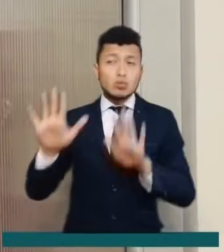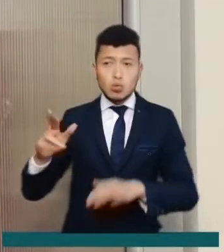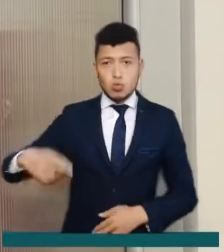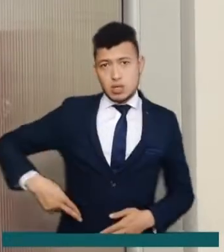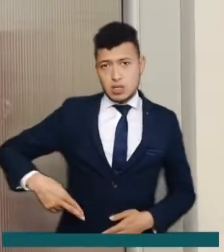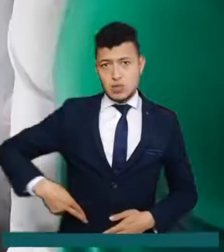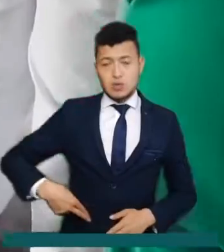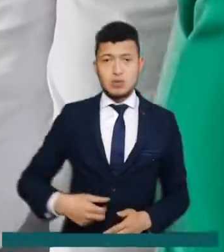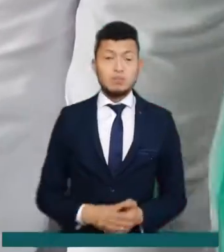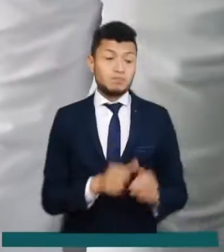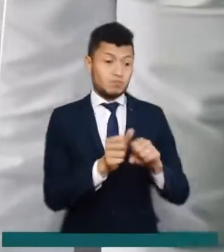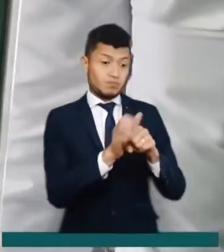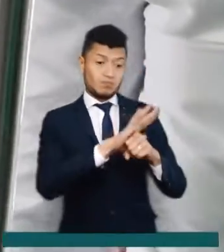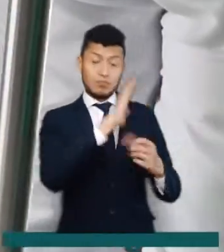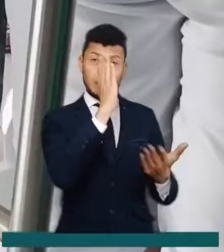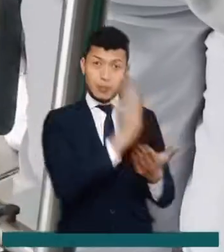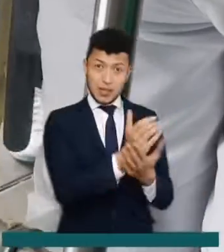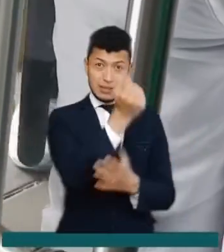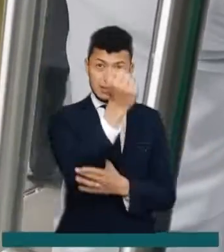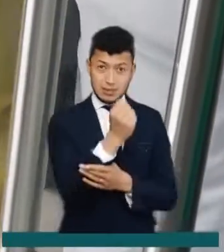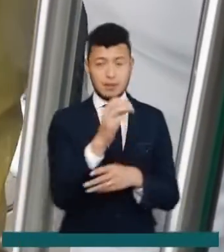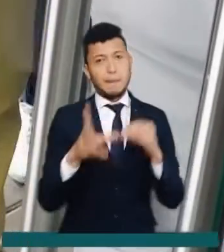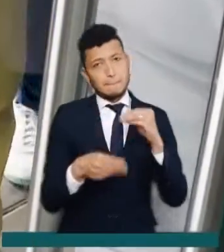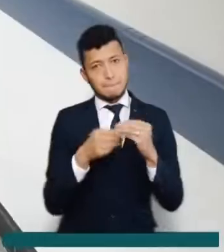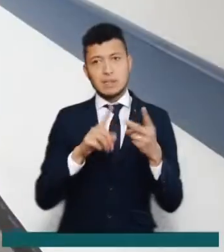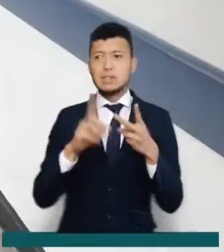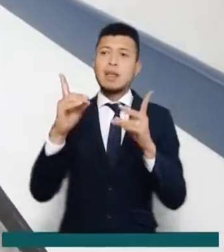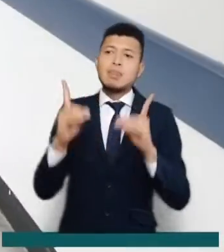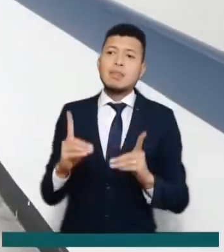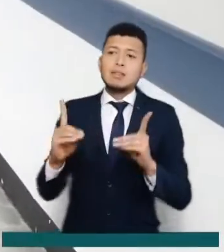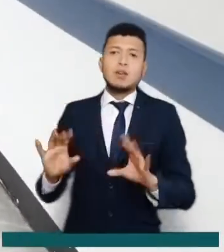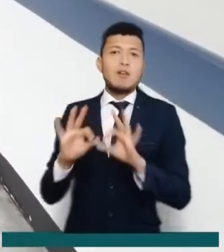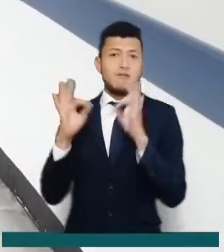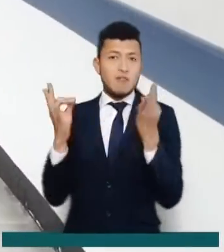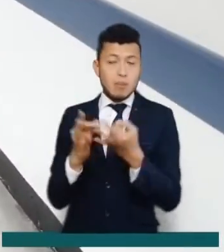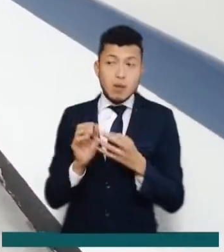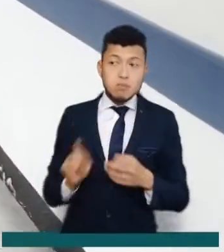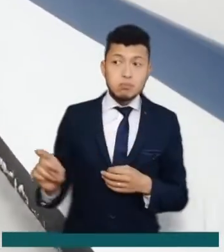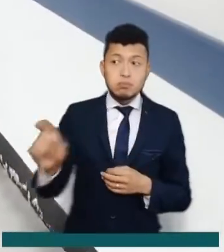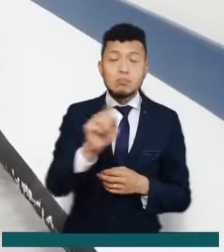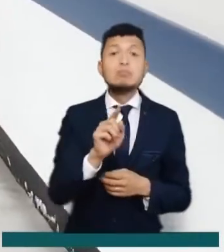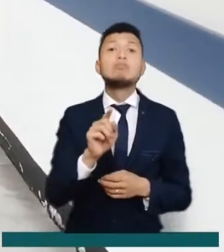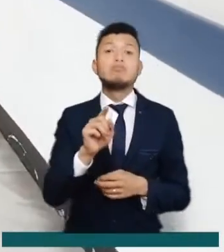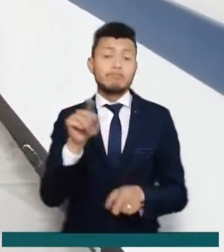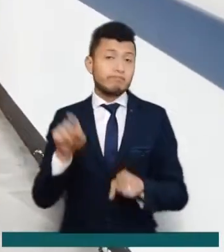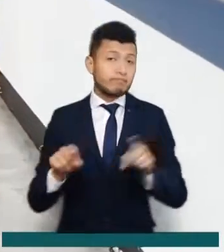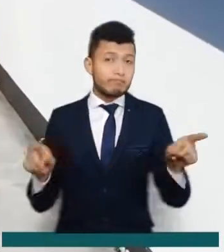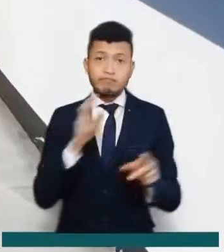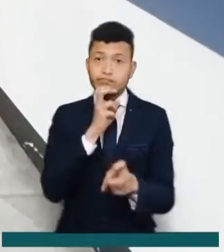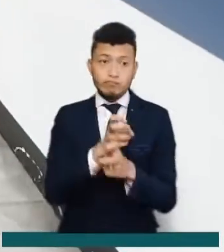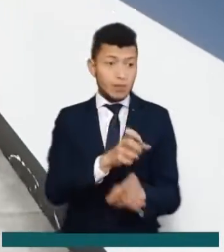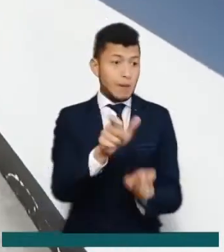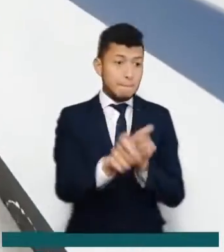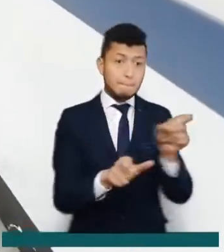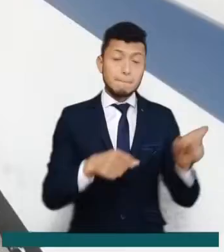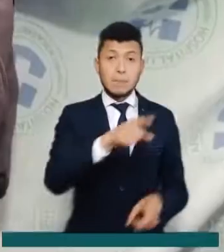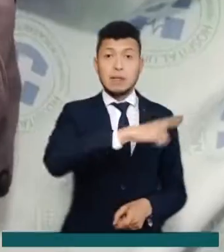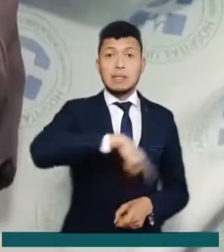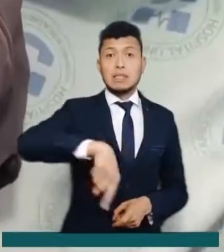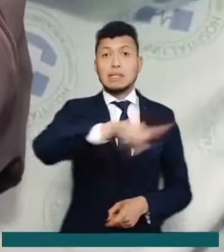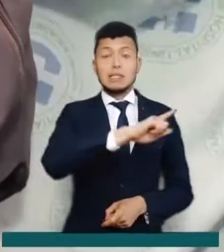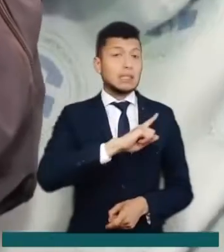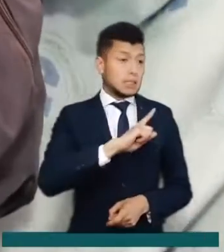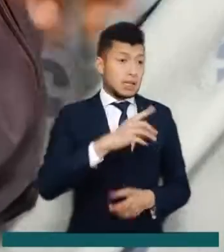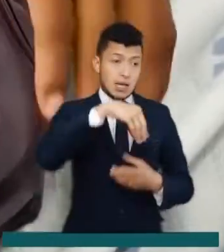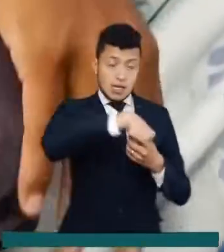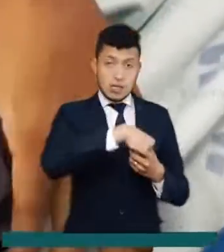ver con la unidad renal. La crisis por el COVID-19 y en otras ocasiones las decisiones familiares se han convertido en el talón de Aquiles de muchos pacientes